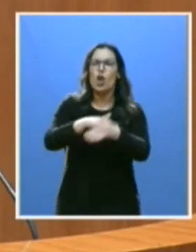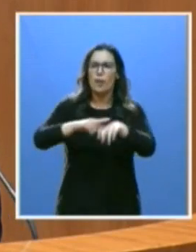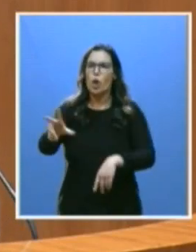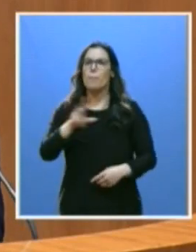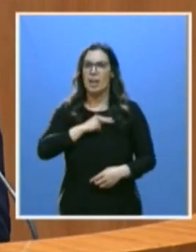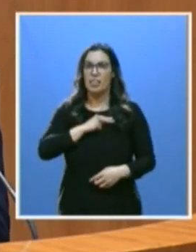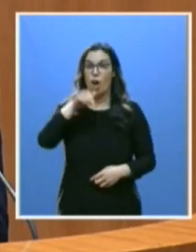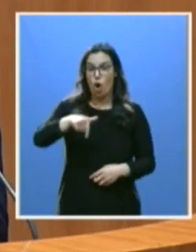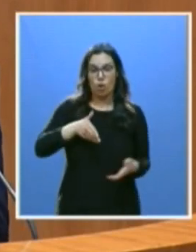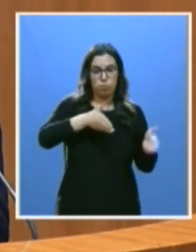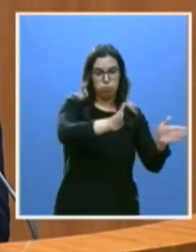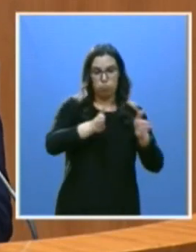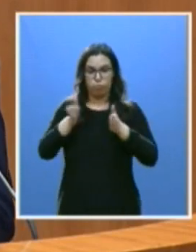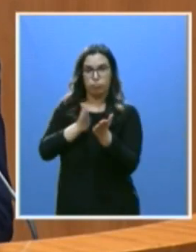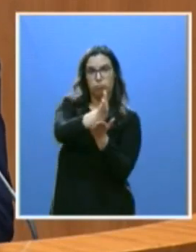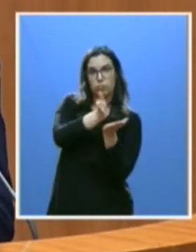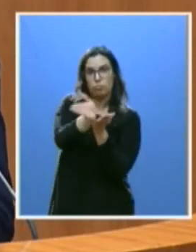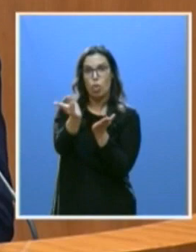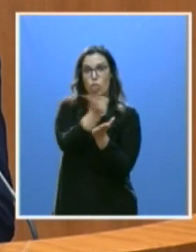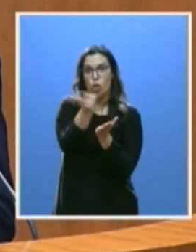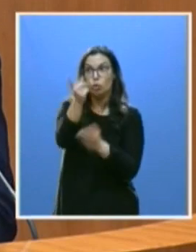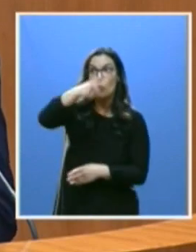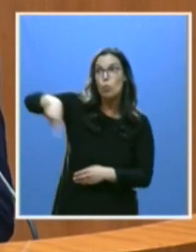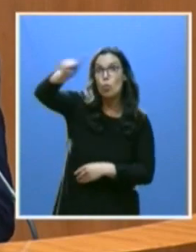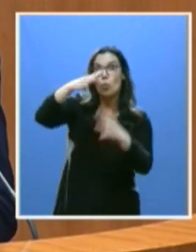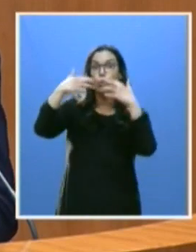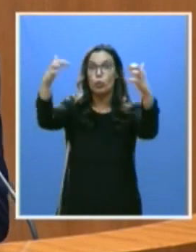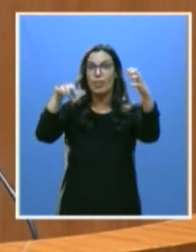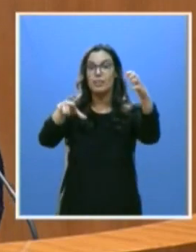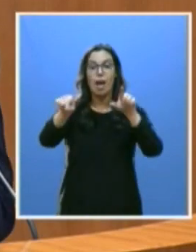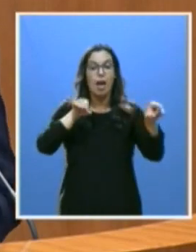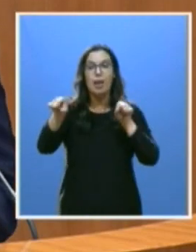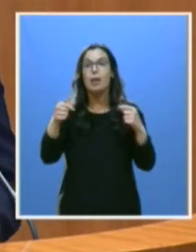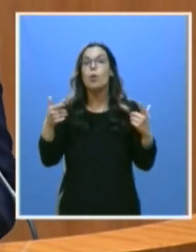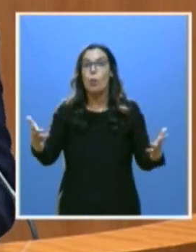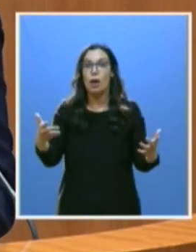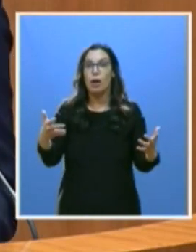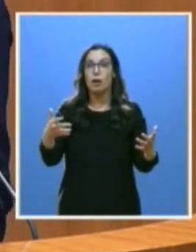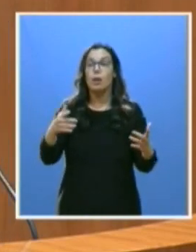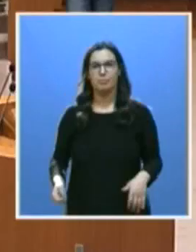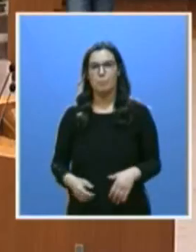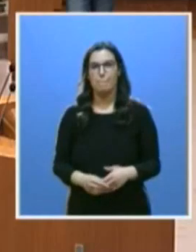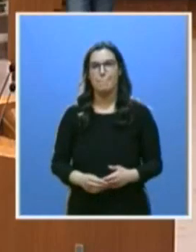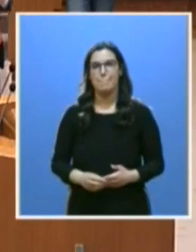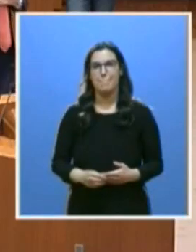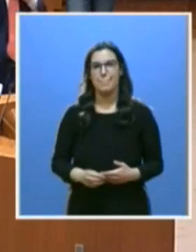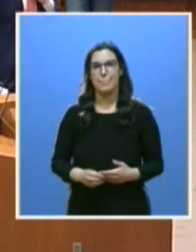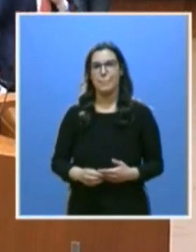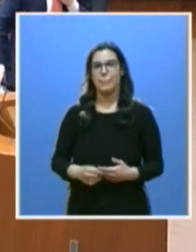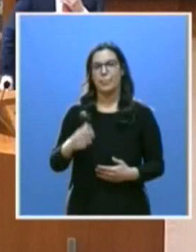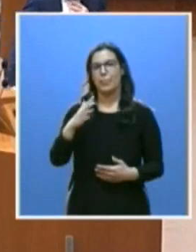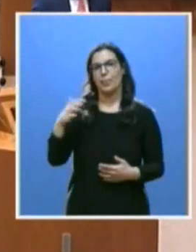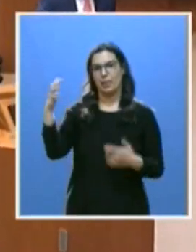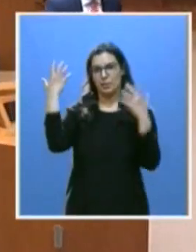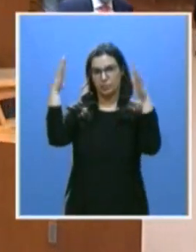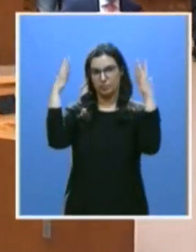Hoy hay dos caminos. Ustedes eligen, claro que eligen y el destino y la historia les juzgarán. Tras la intervención del